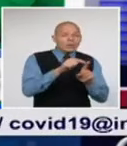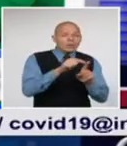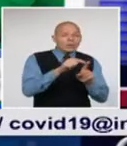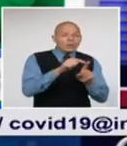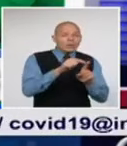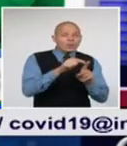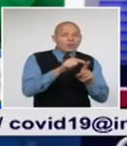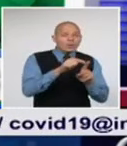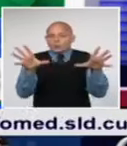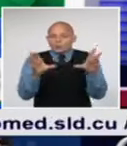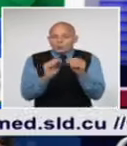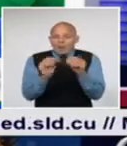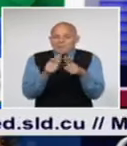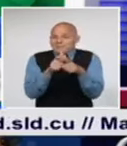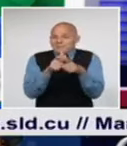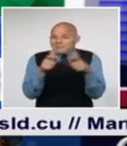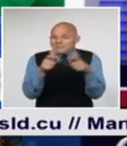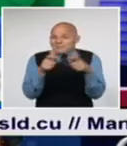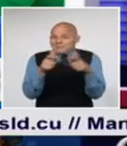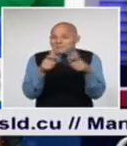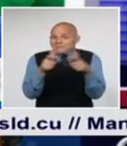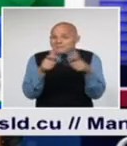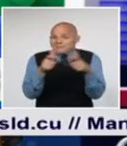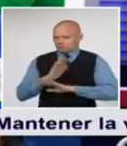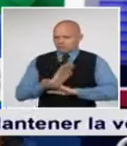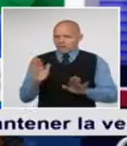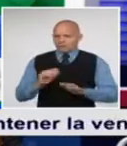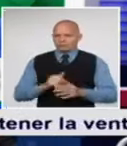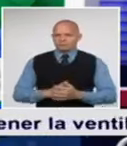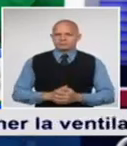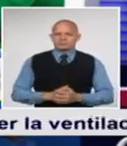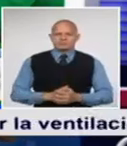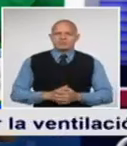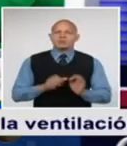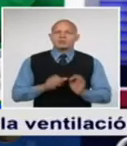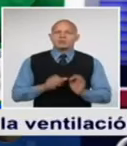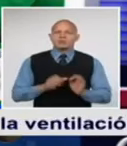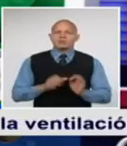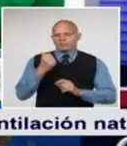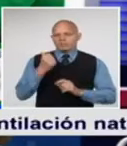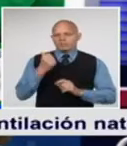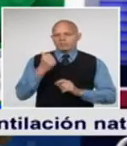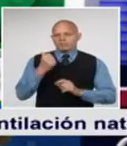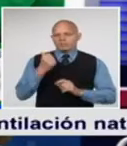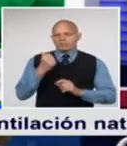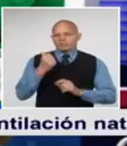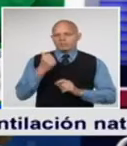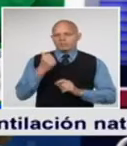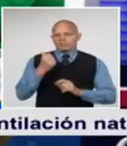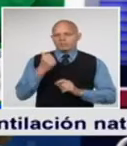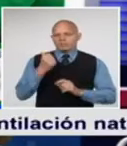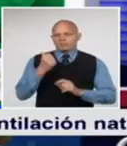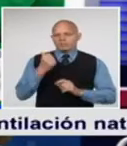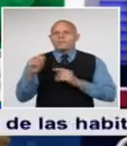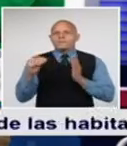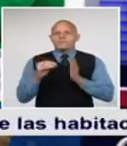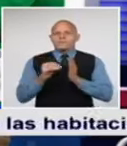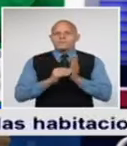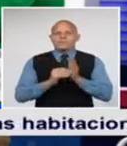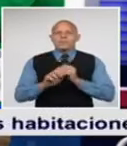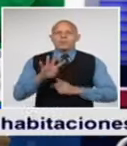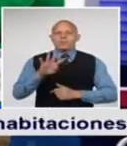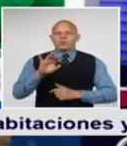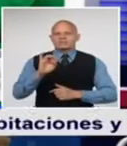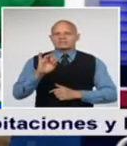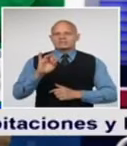101.475 pacientes, se han recuperado de la enfermedad, no exentos de un grupo